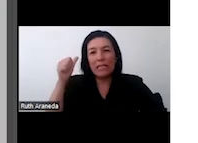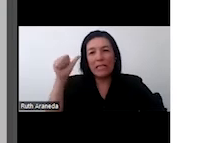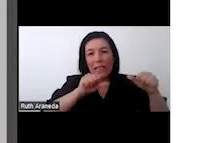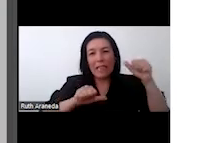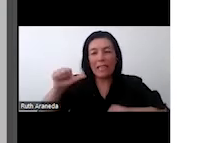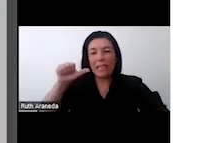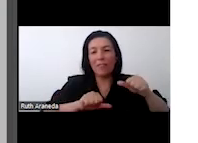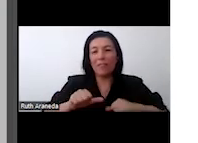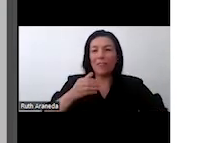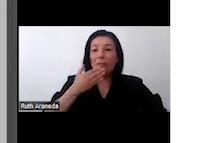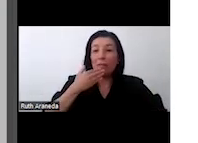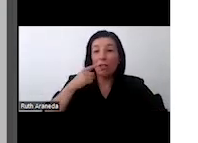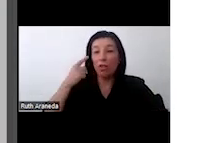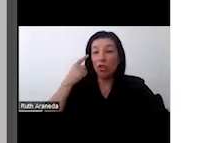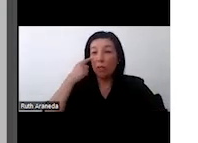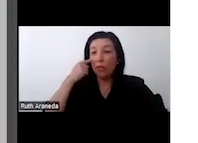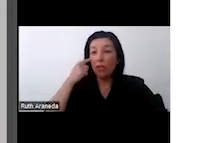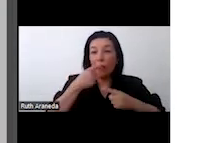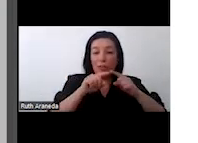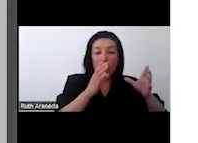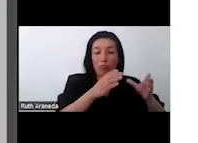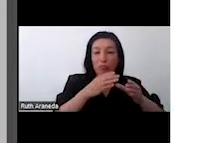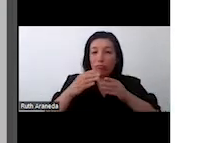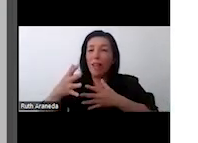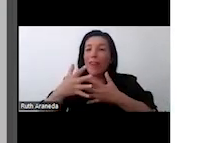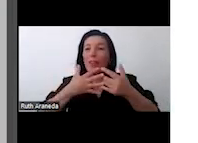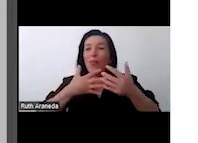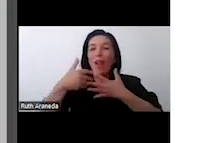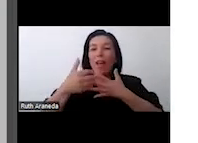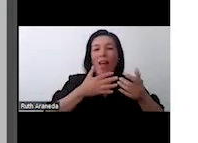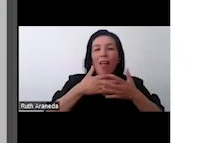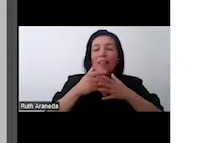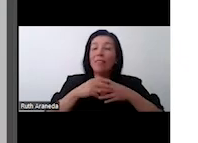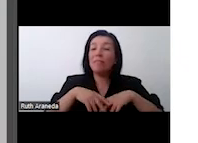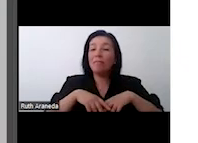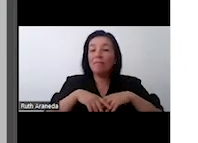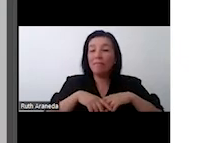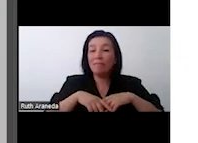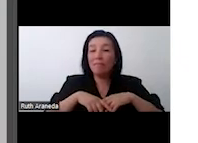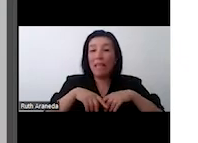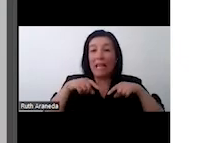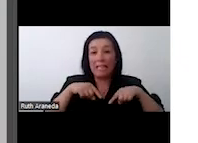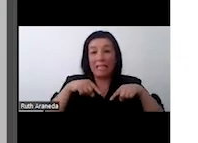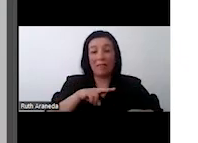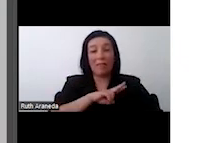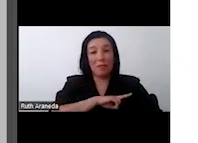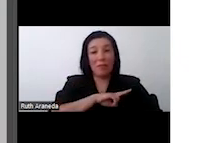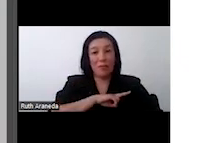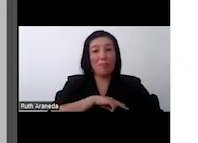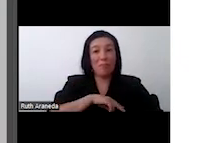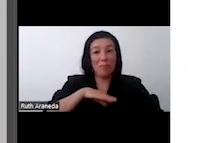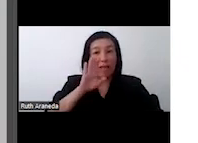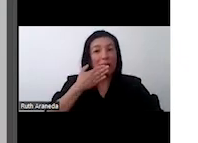científico, conocimiento de la especie, conocimiento natural, sobre todo aquí en la región de Valparaíso,